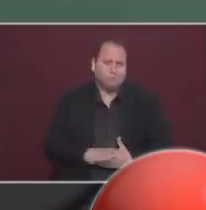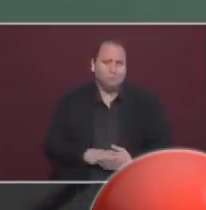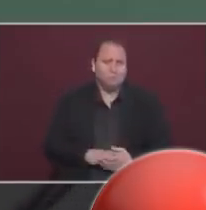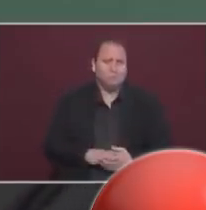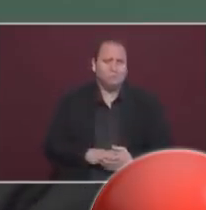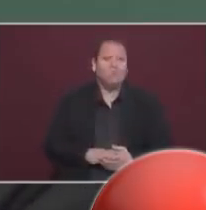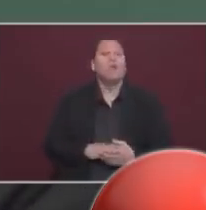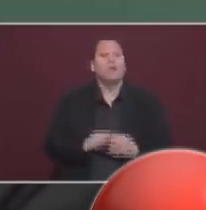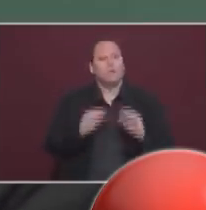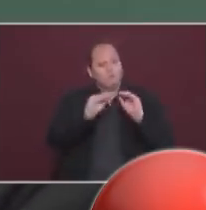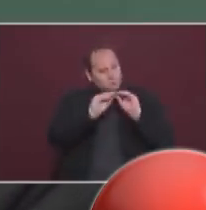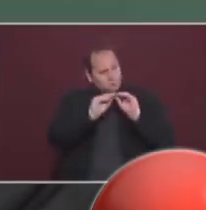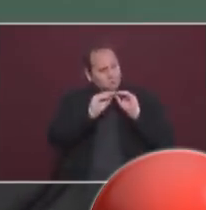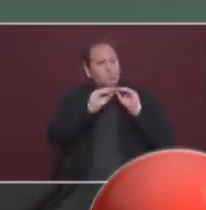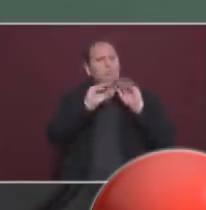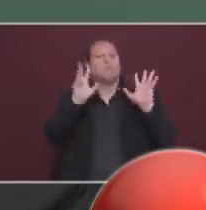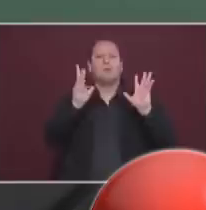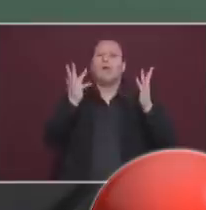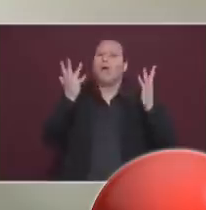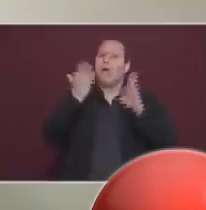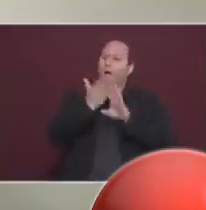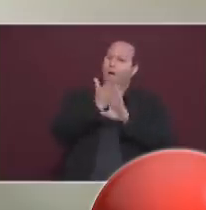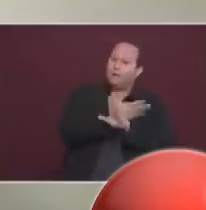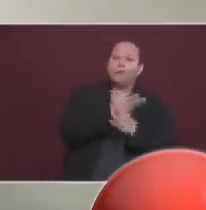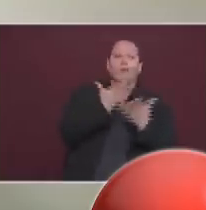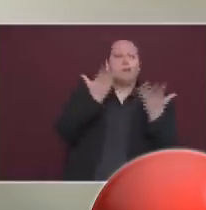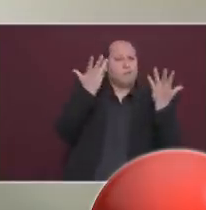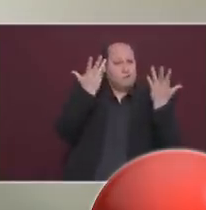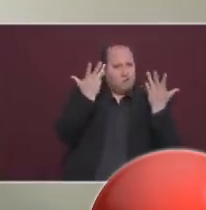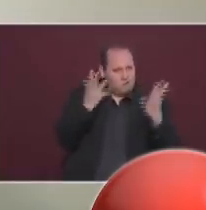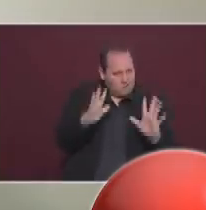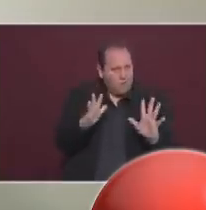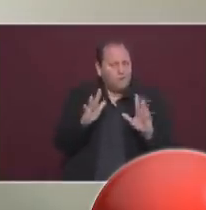Ya aclaramos esta situación.